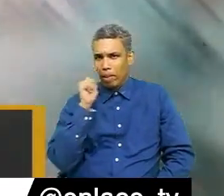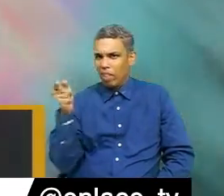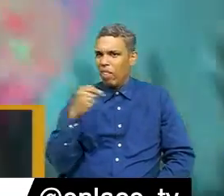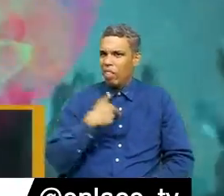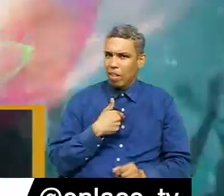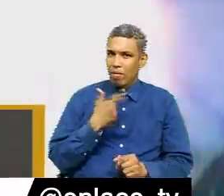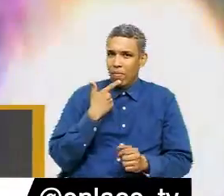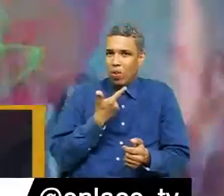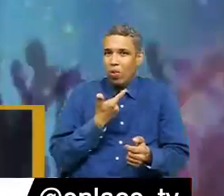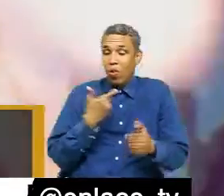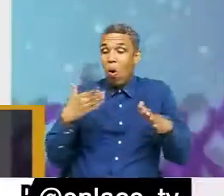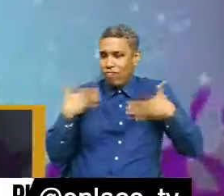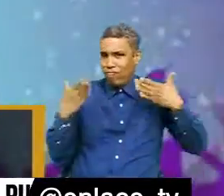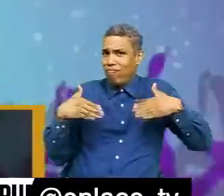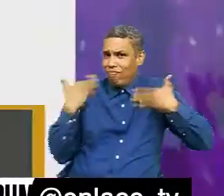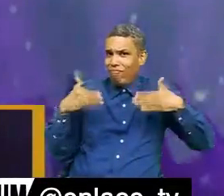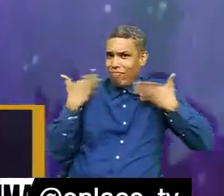2.